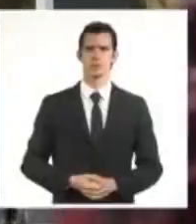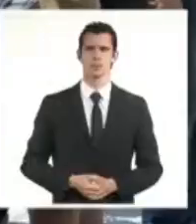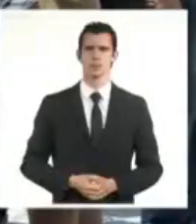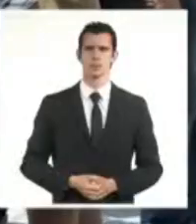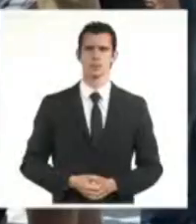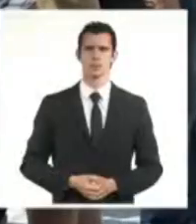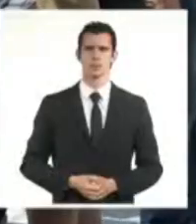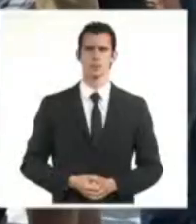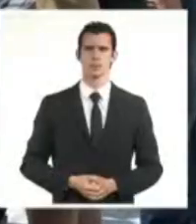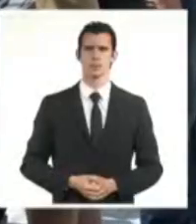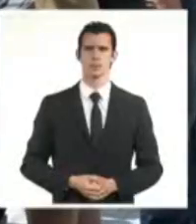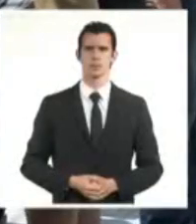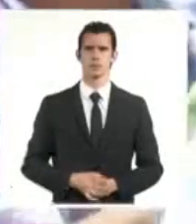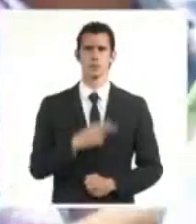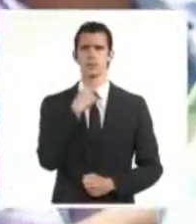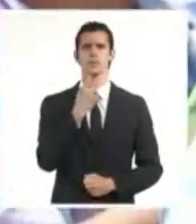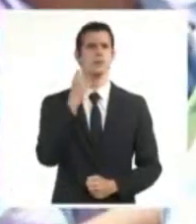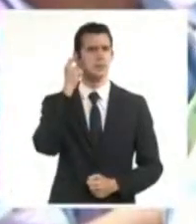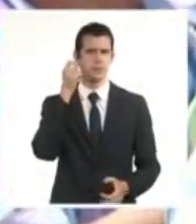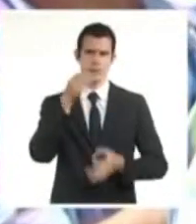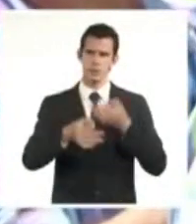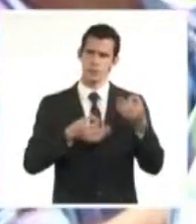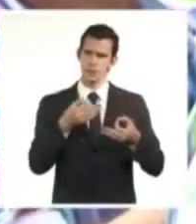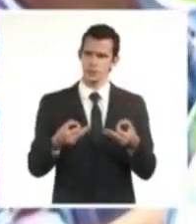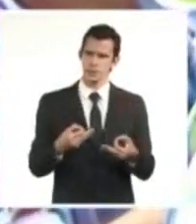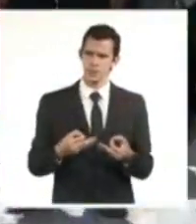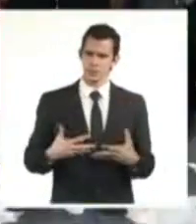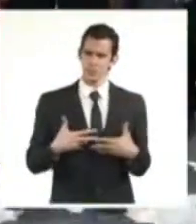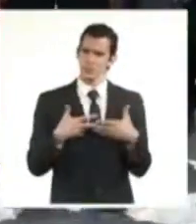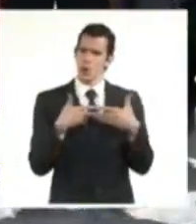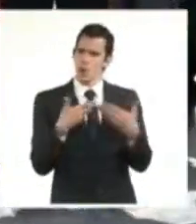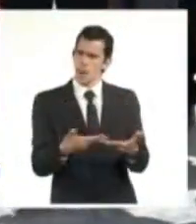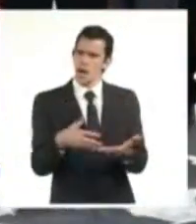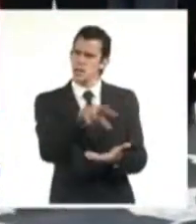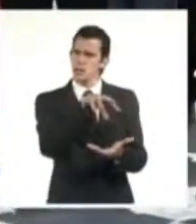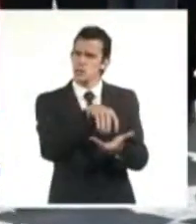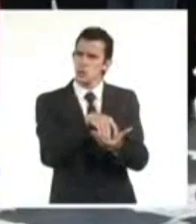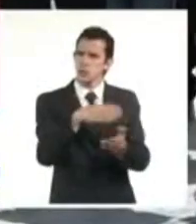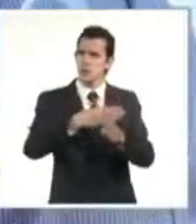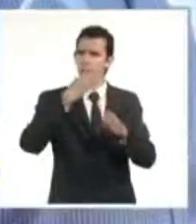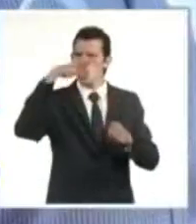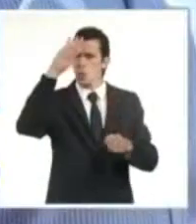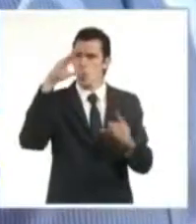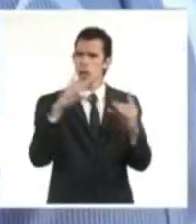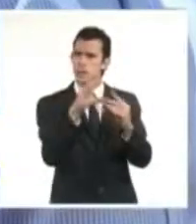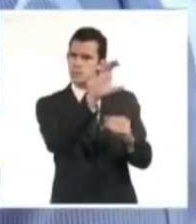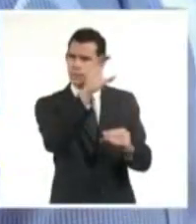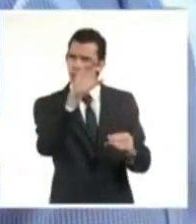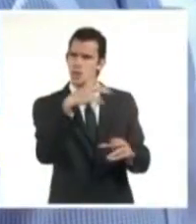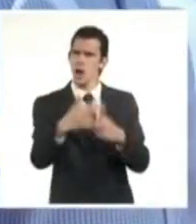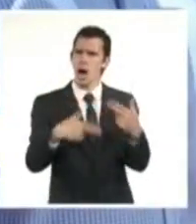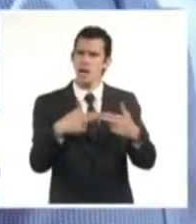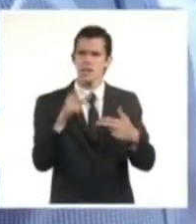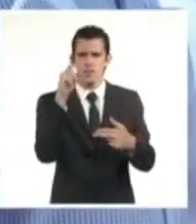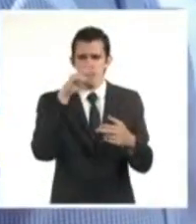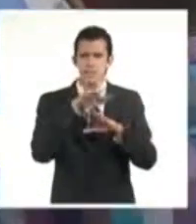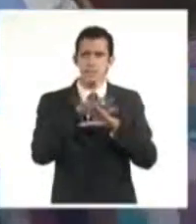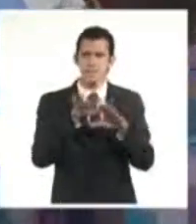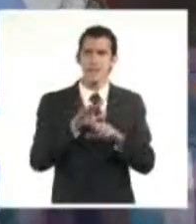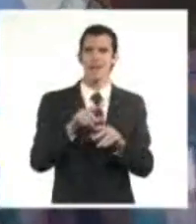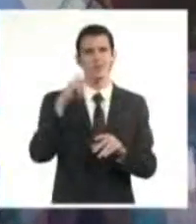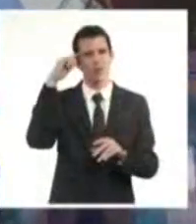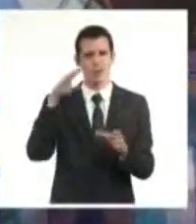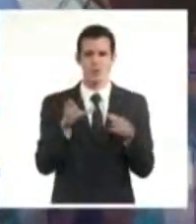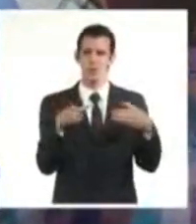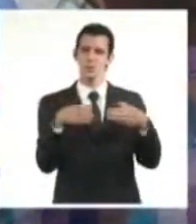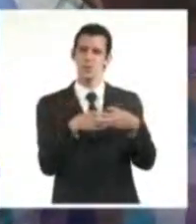con un homenaje a los padres fundadores de la nación en el cementerio patrimonial santa ifigenia terminó la visita del secretariado del comité